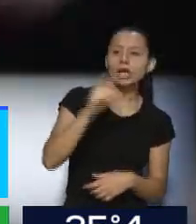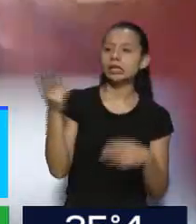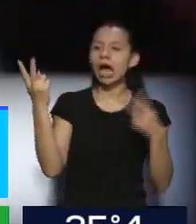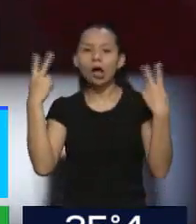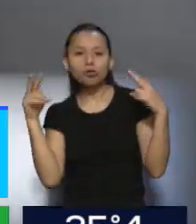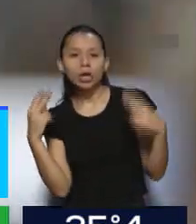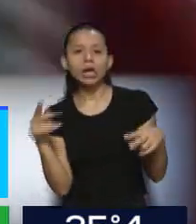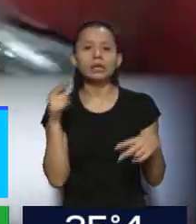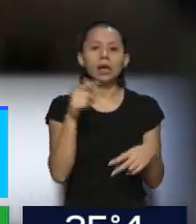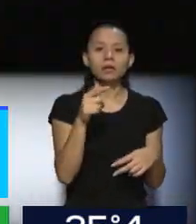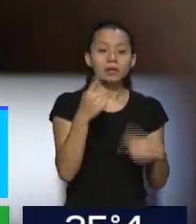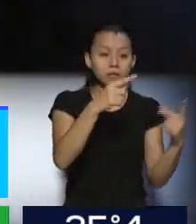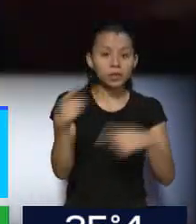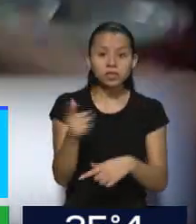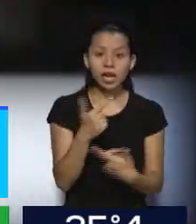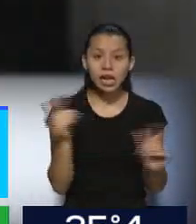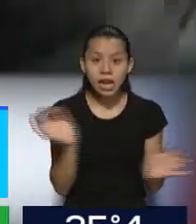despacio!